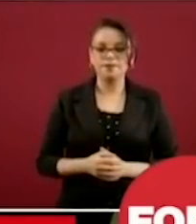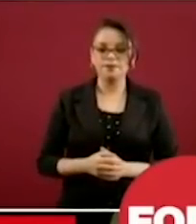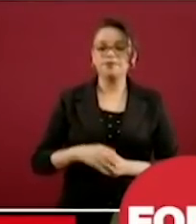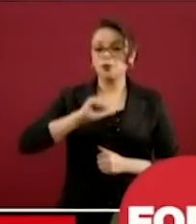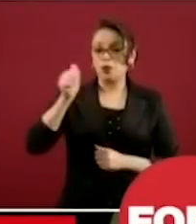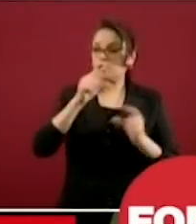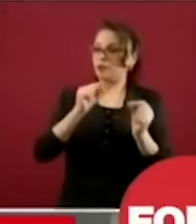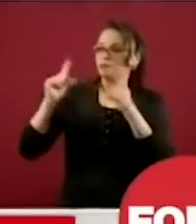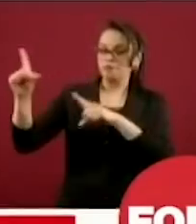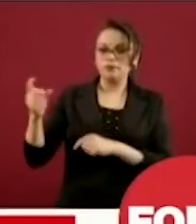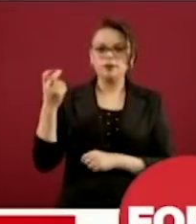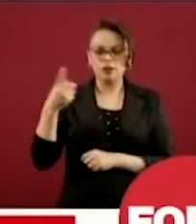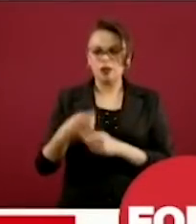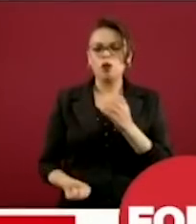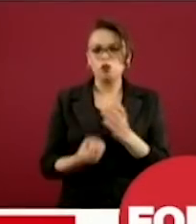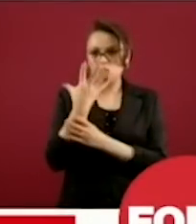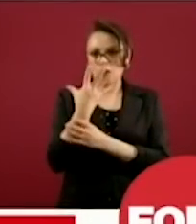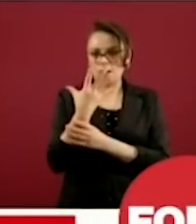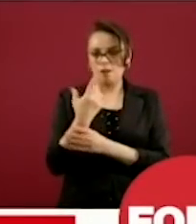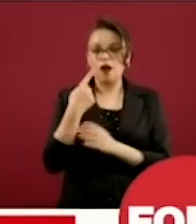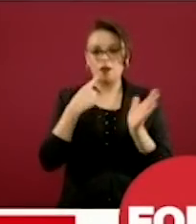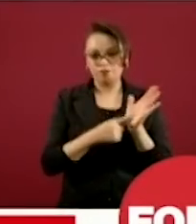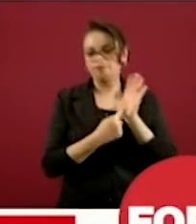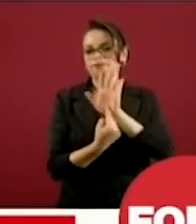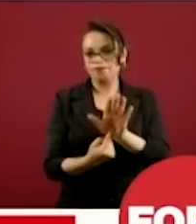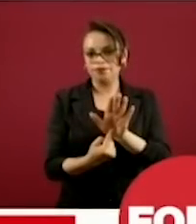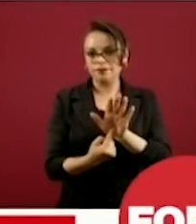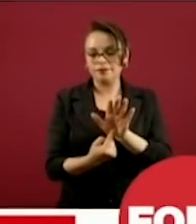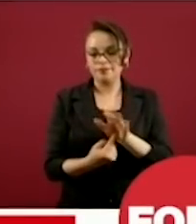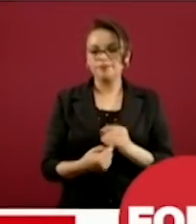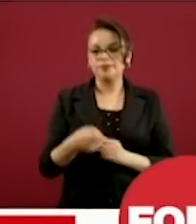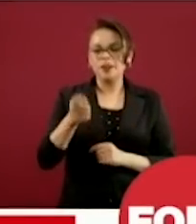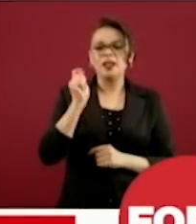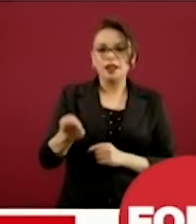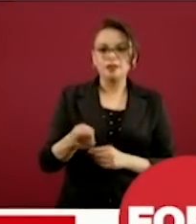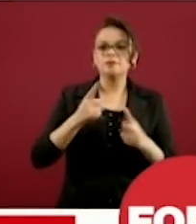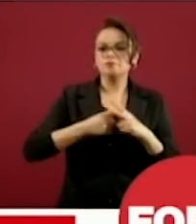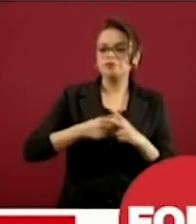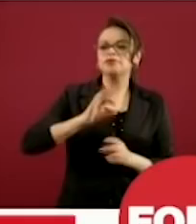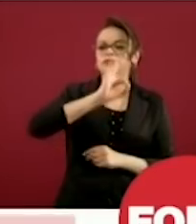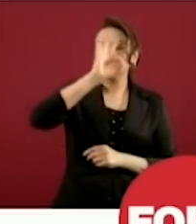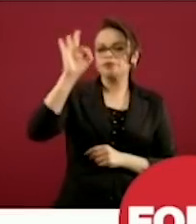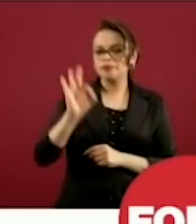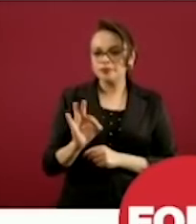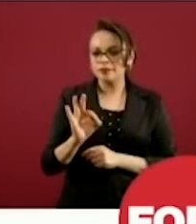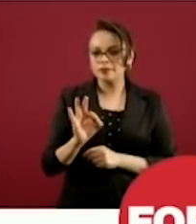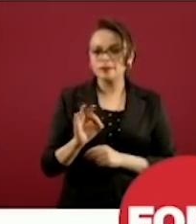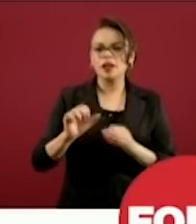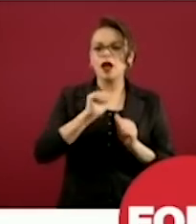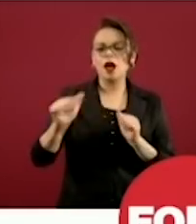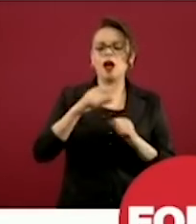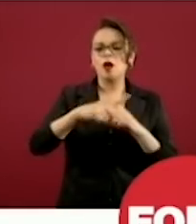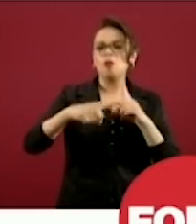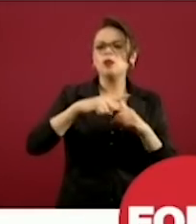diapositiva nueva que queríamos también mostrarle, es precisamente el porcentaje de positividad. ¿Qué es el porcentaje